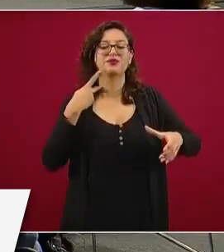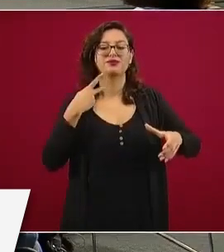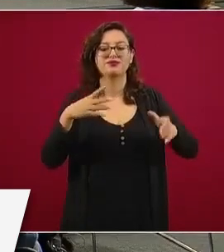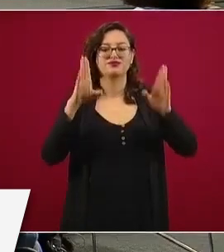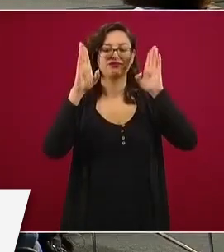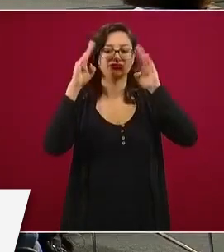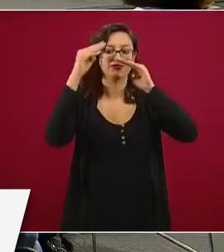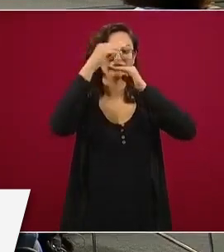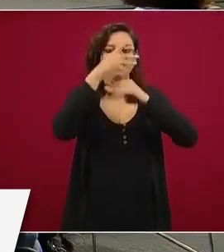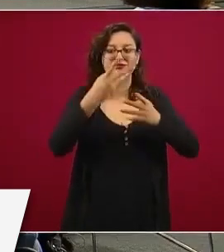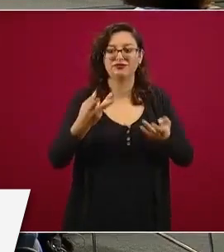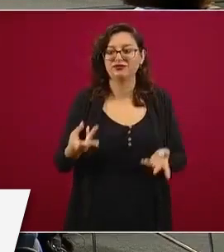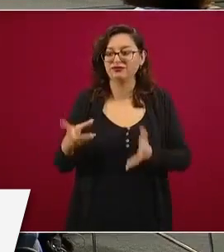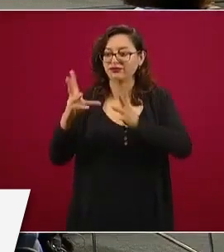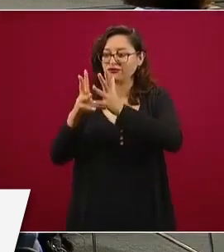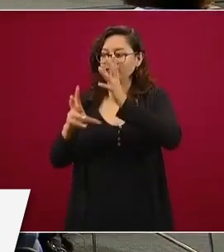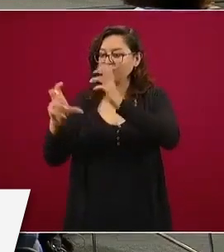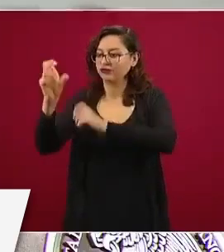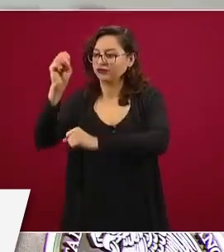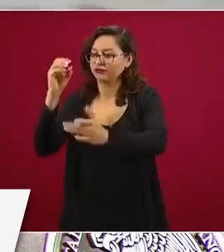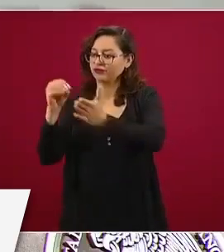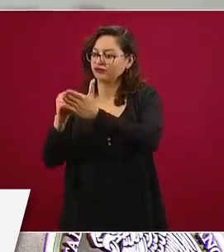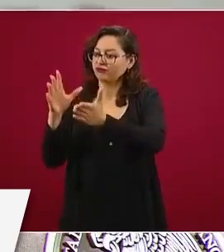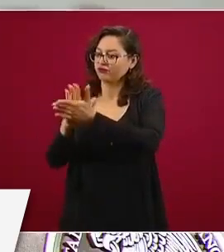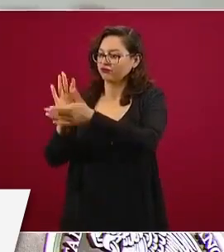votó en contra